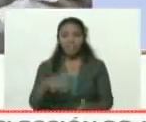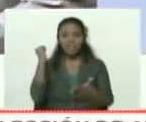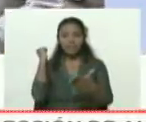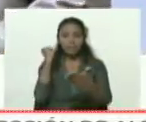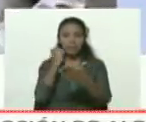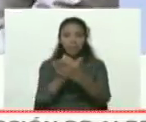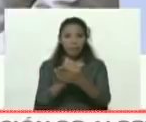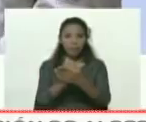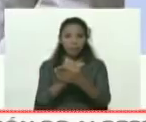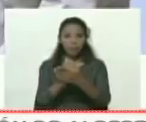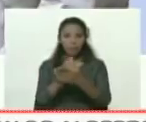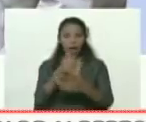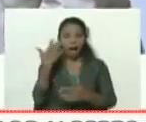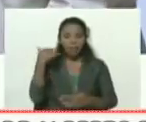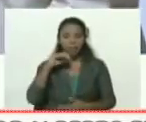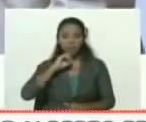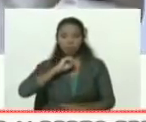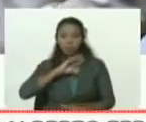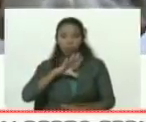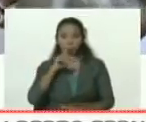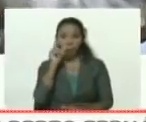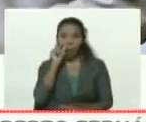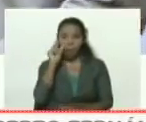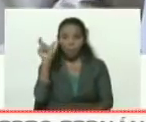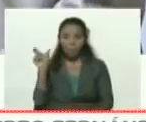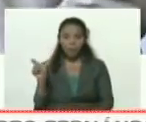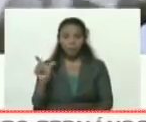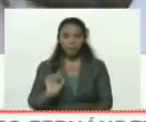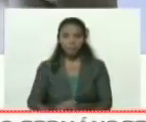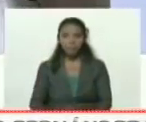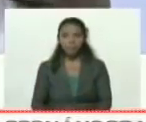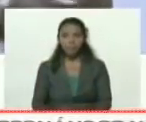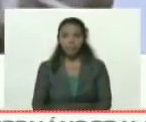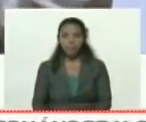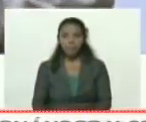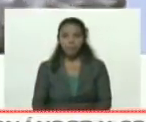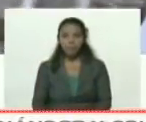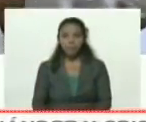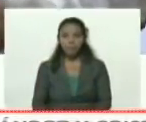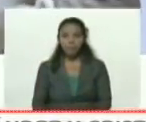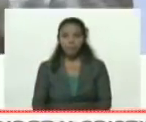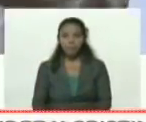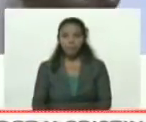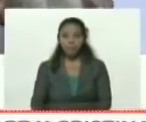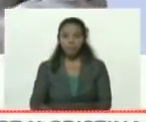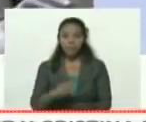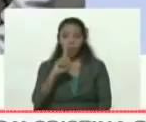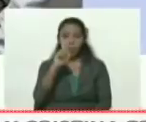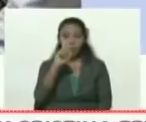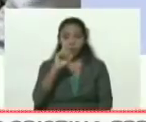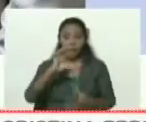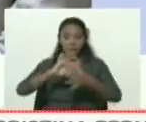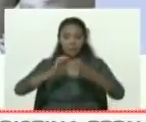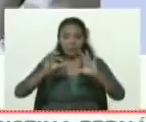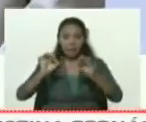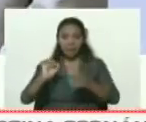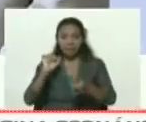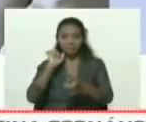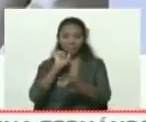de Alberto Lovera, todos conocemos la historia, le pegaron una cadena, un pico, lo lanzaron al